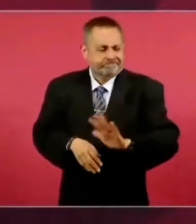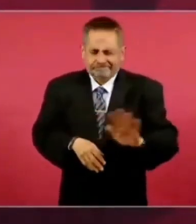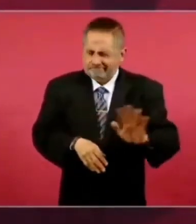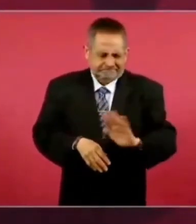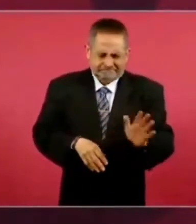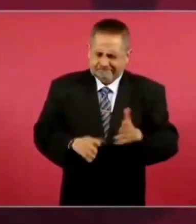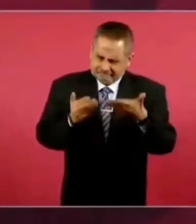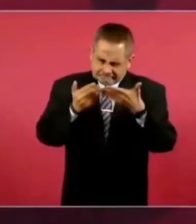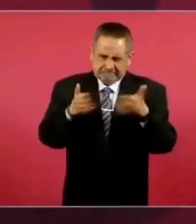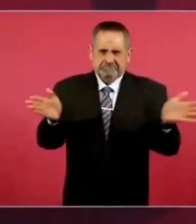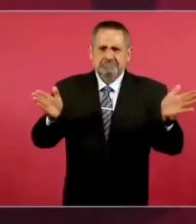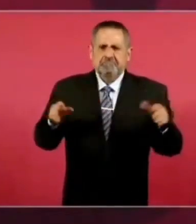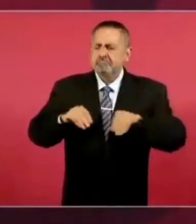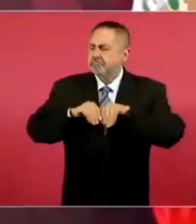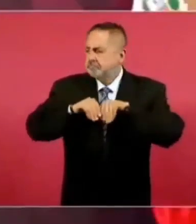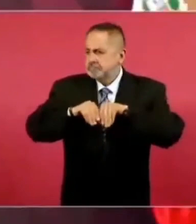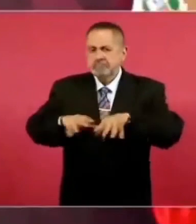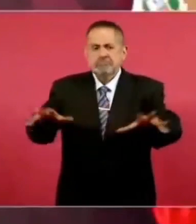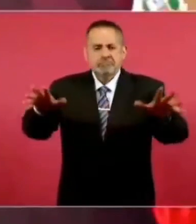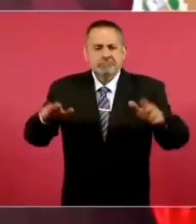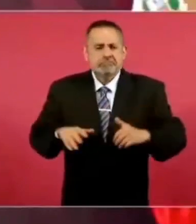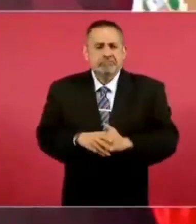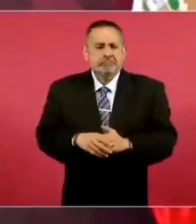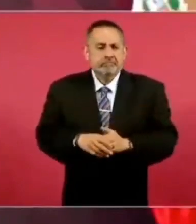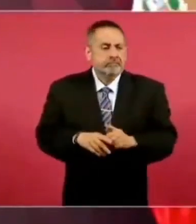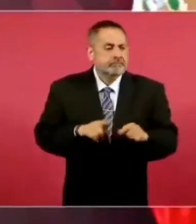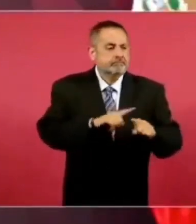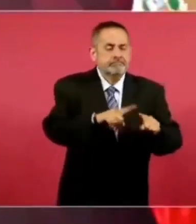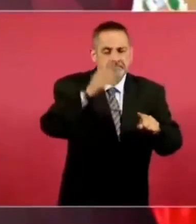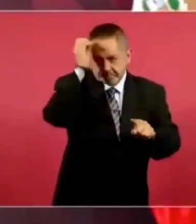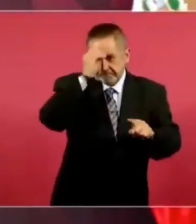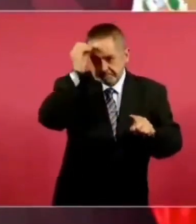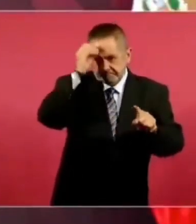y que haya pluralidad,